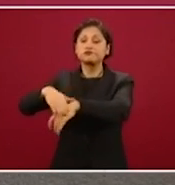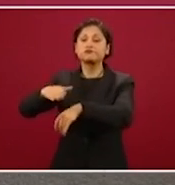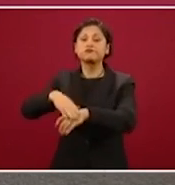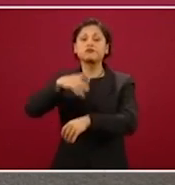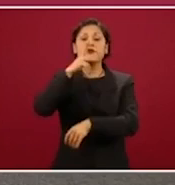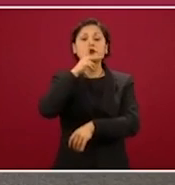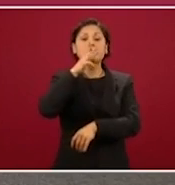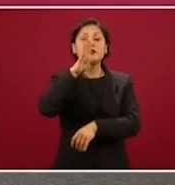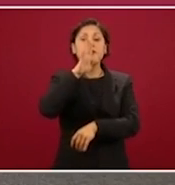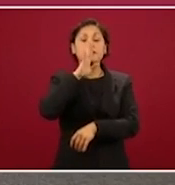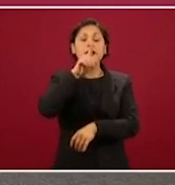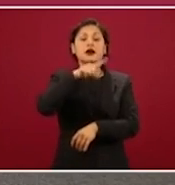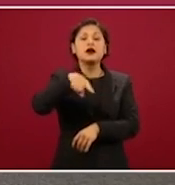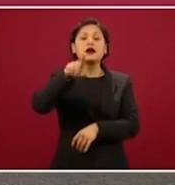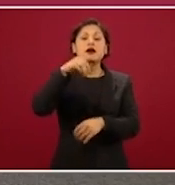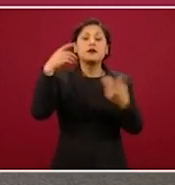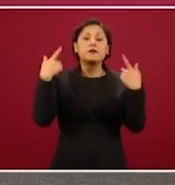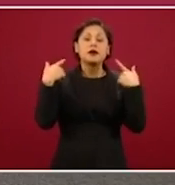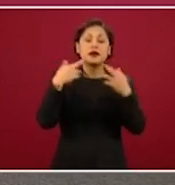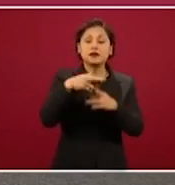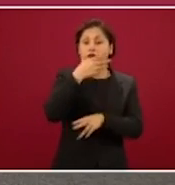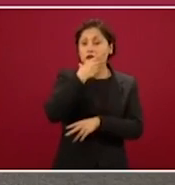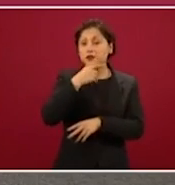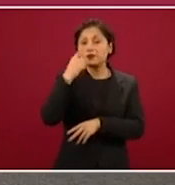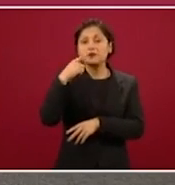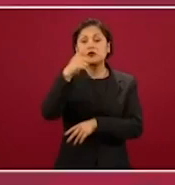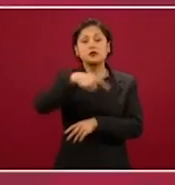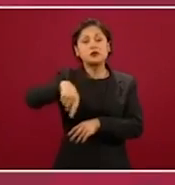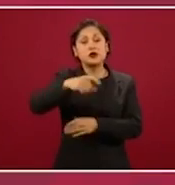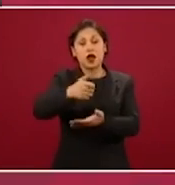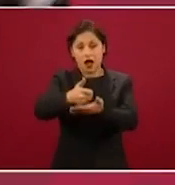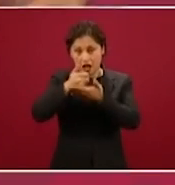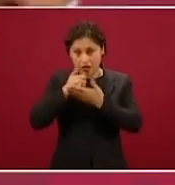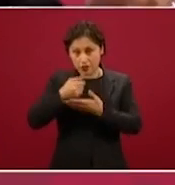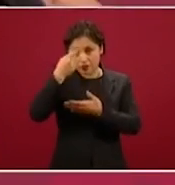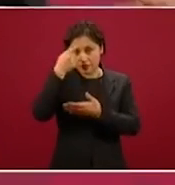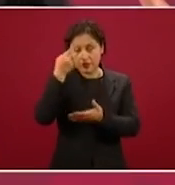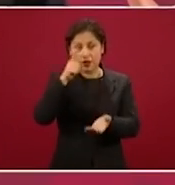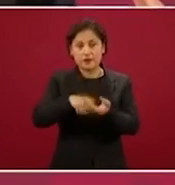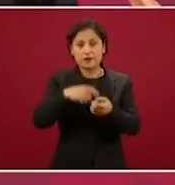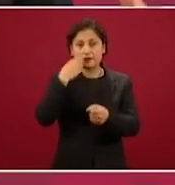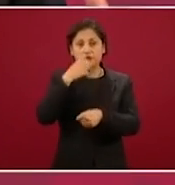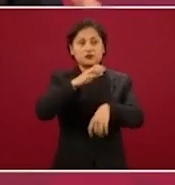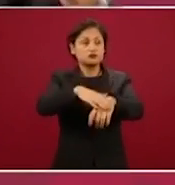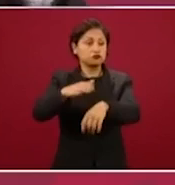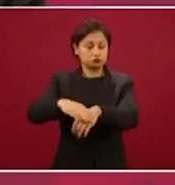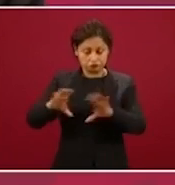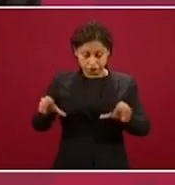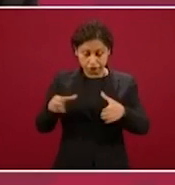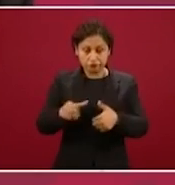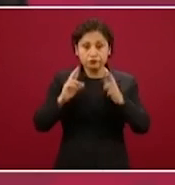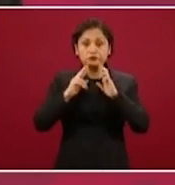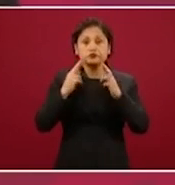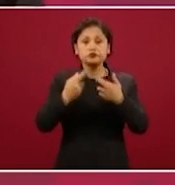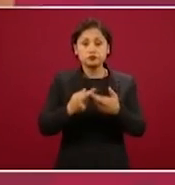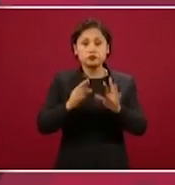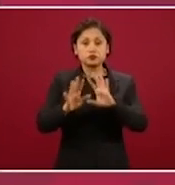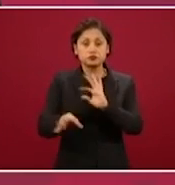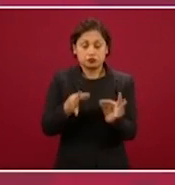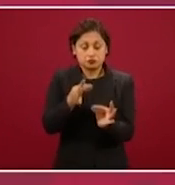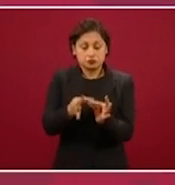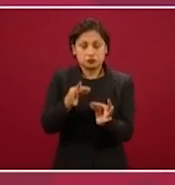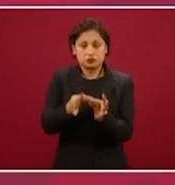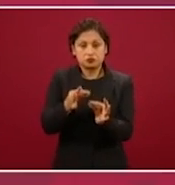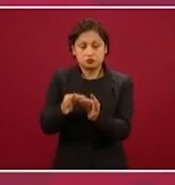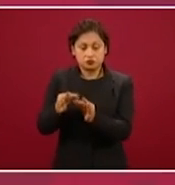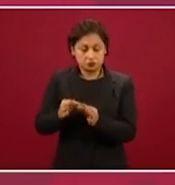padres de familia, desde luego. Pero lo informo, bueno, hace falta la asamblea y tener el comité y levantar